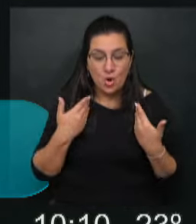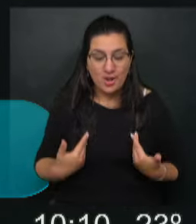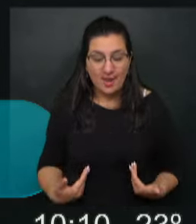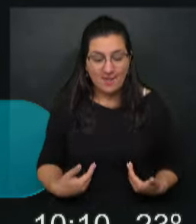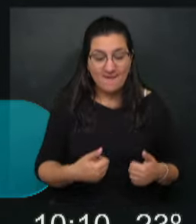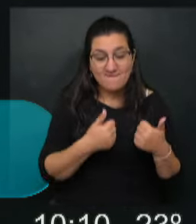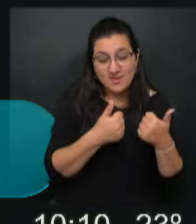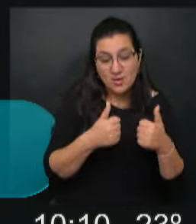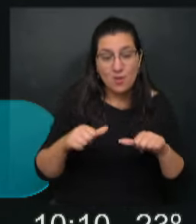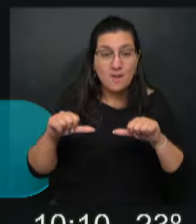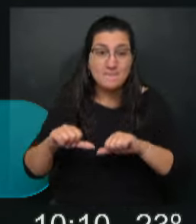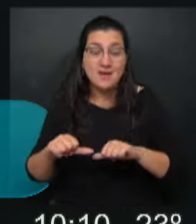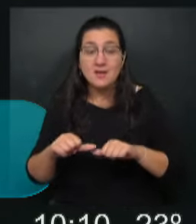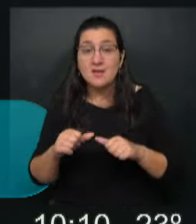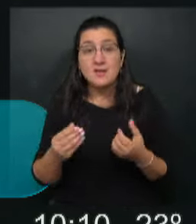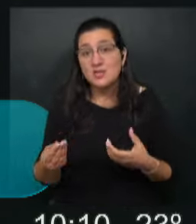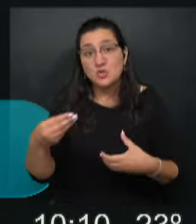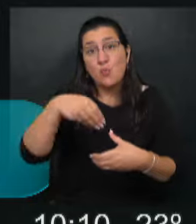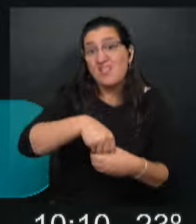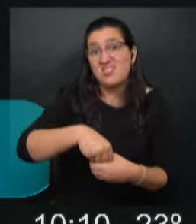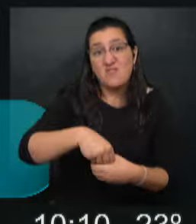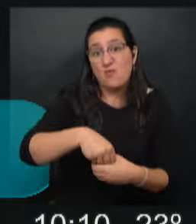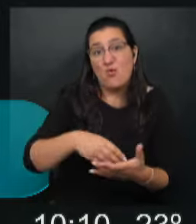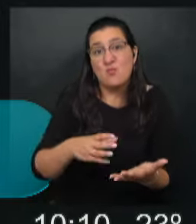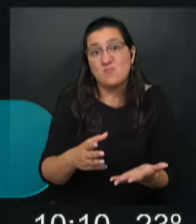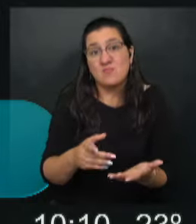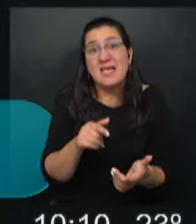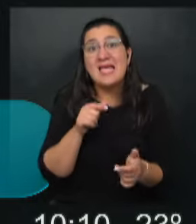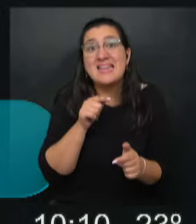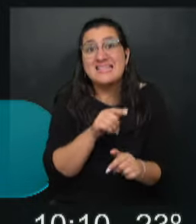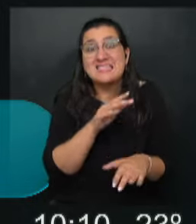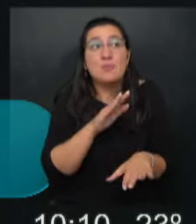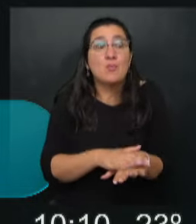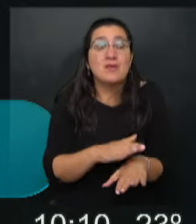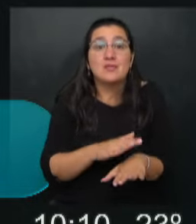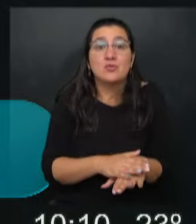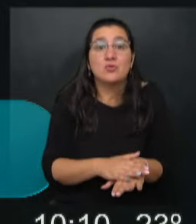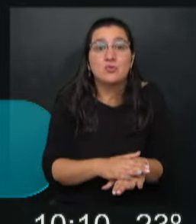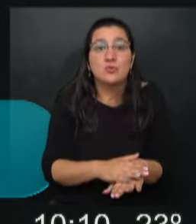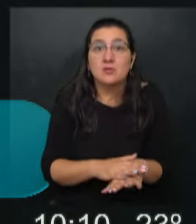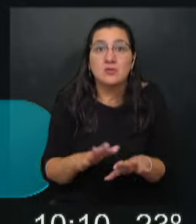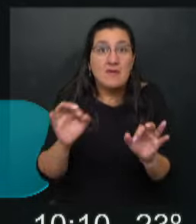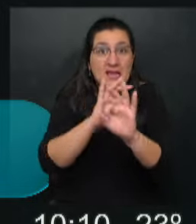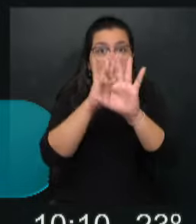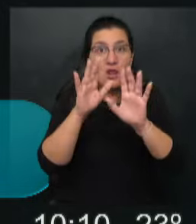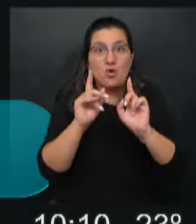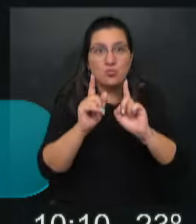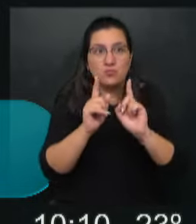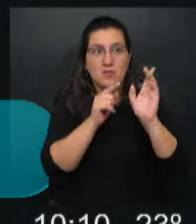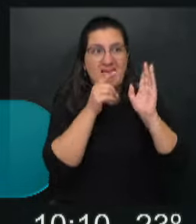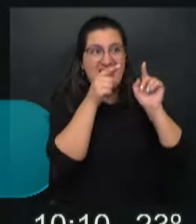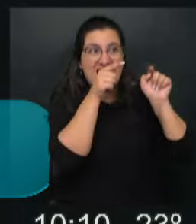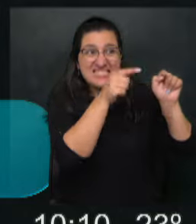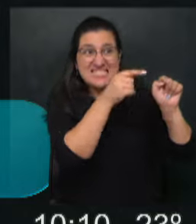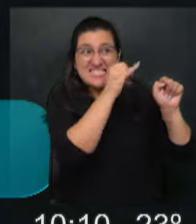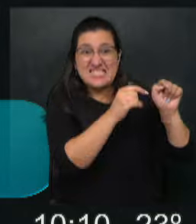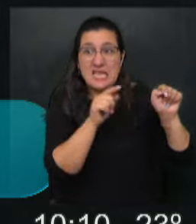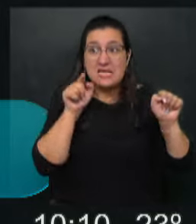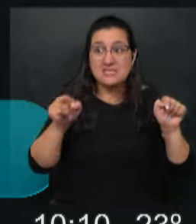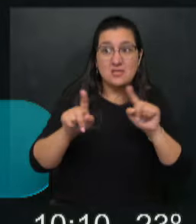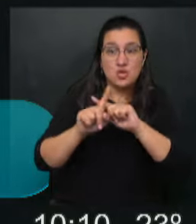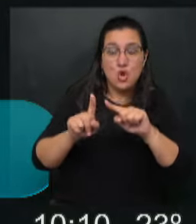mal es algo muy subjetivo y muy personal, pero ahí no, ahí era como, estaba bien clarito cómo tenías que comportarte, cómo tenías que